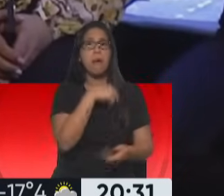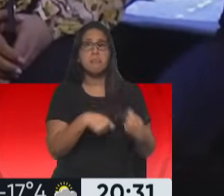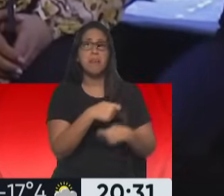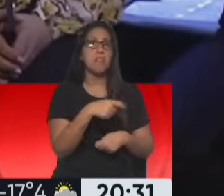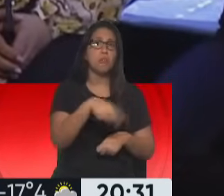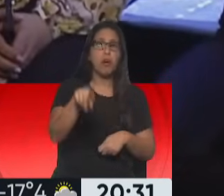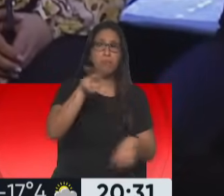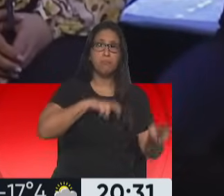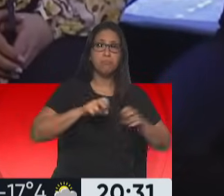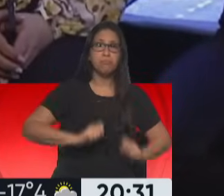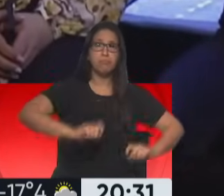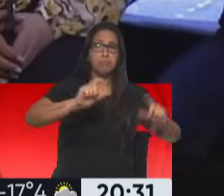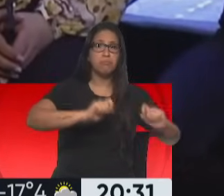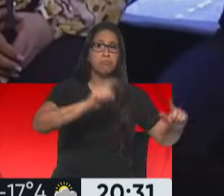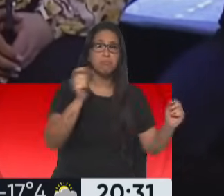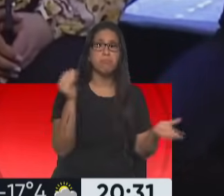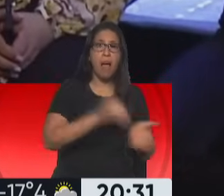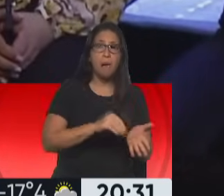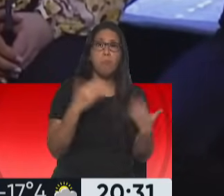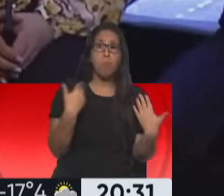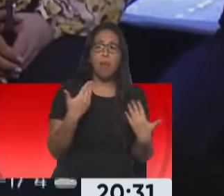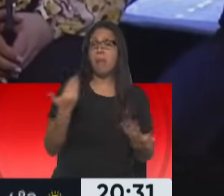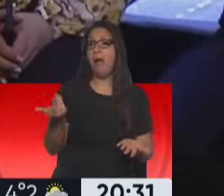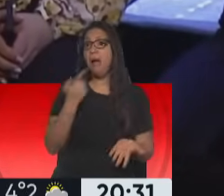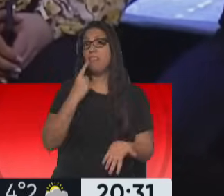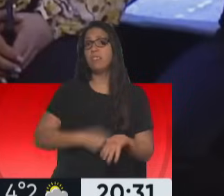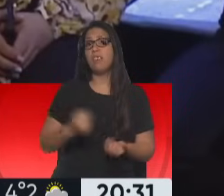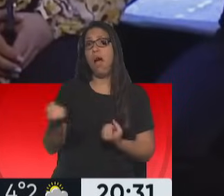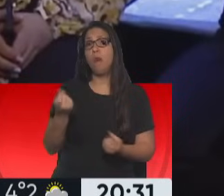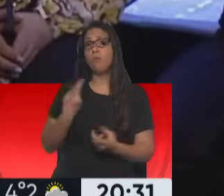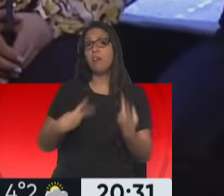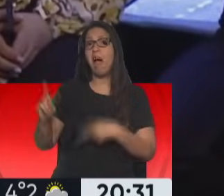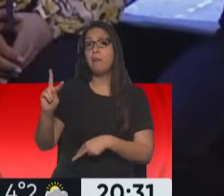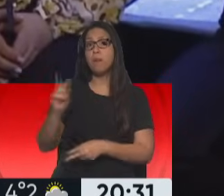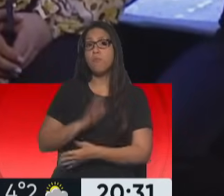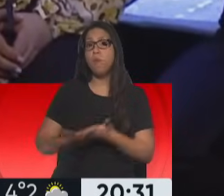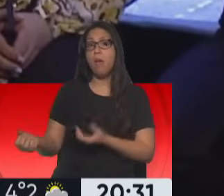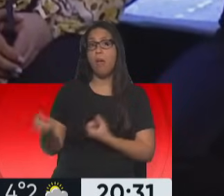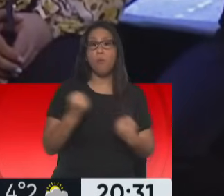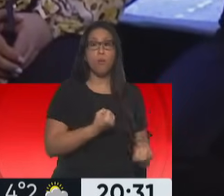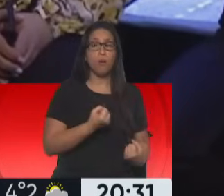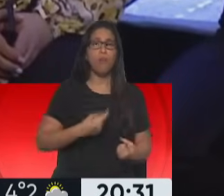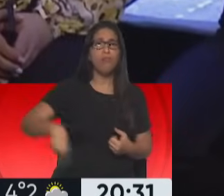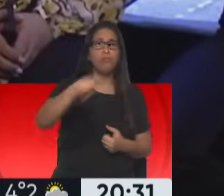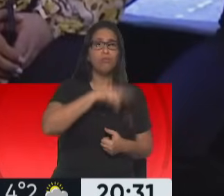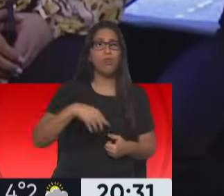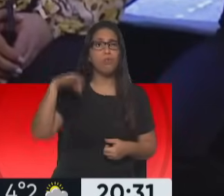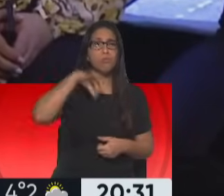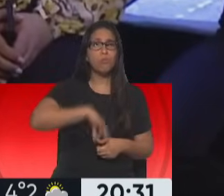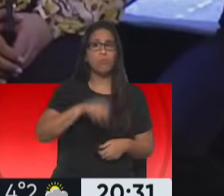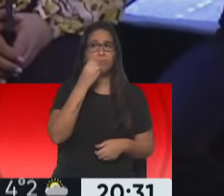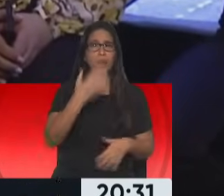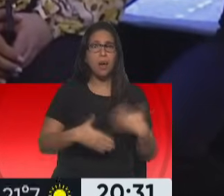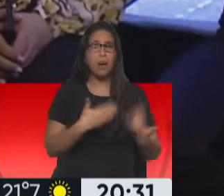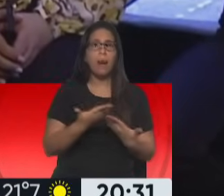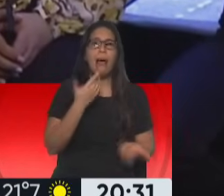con mayor capacidad de compra pueden decidir cambiar el auto. A su vez, todos ellos, al tener mejor pasar económico,